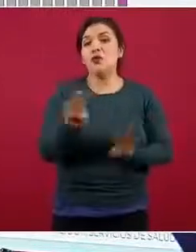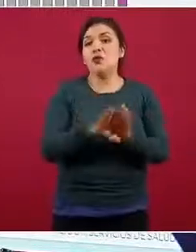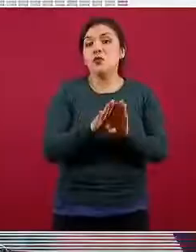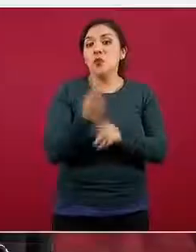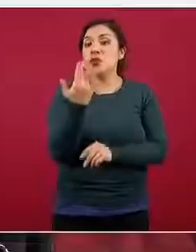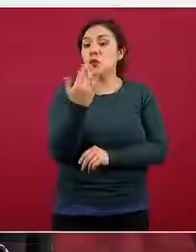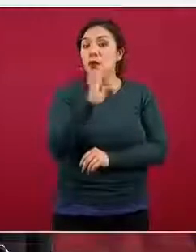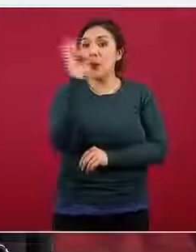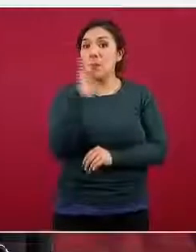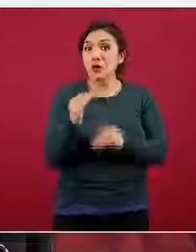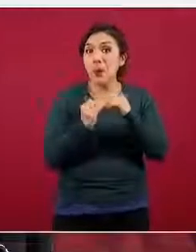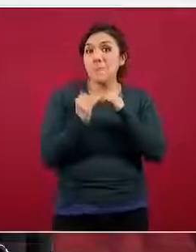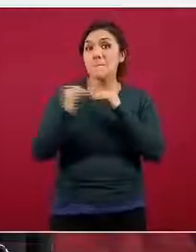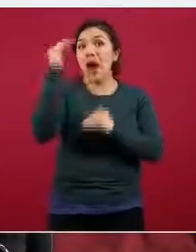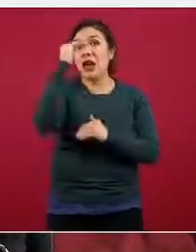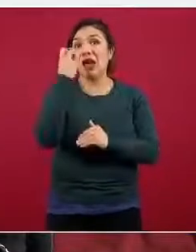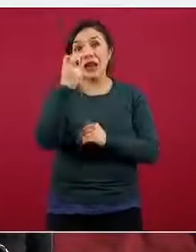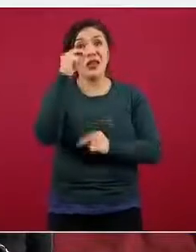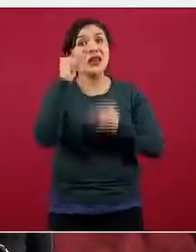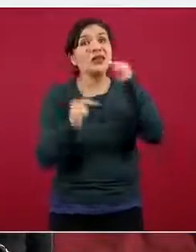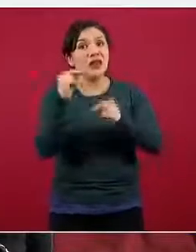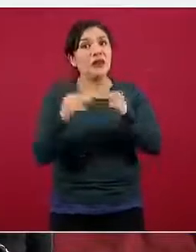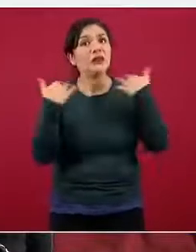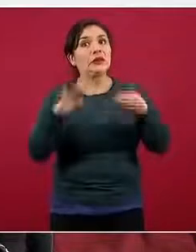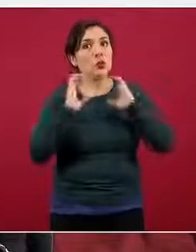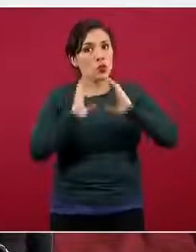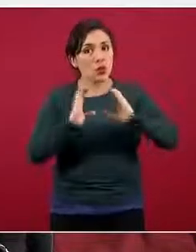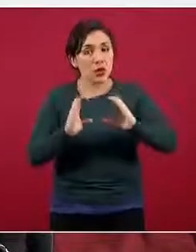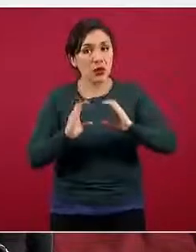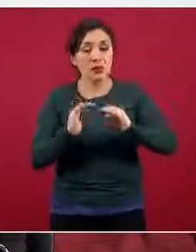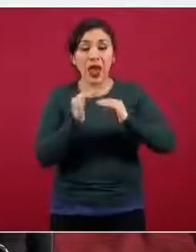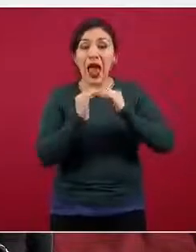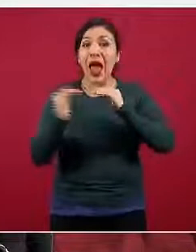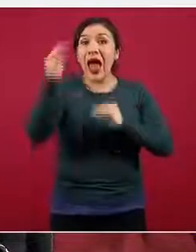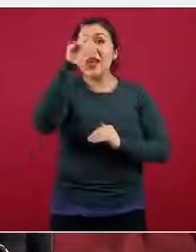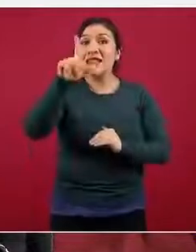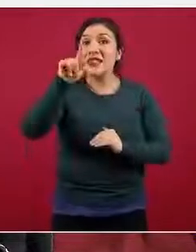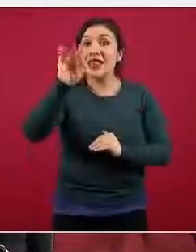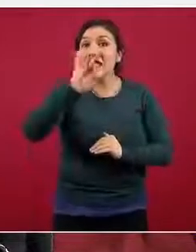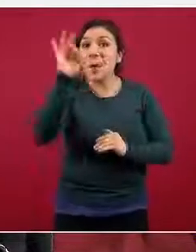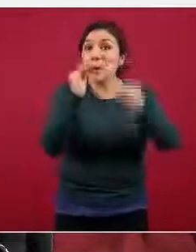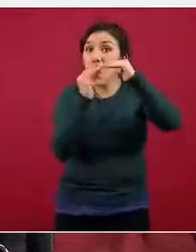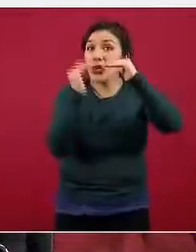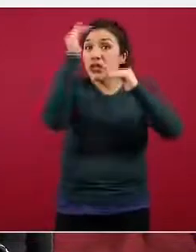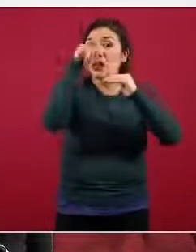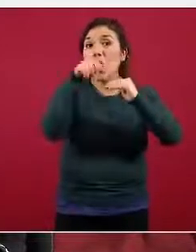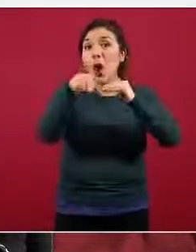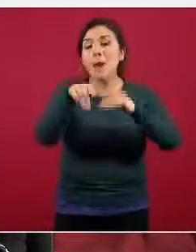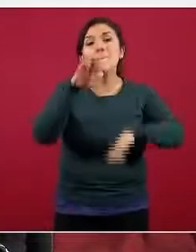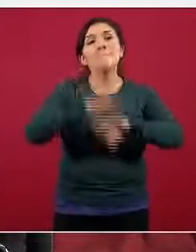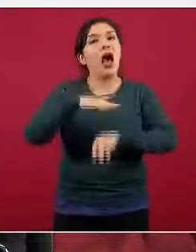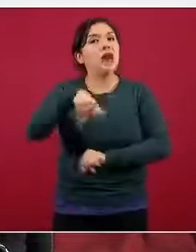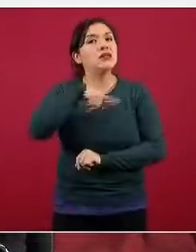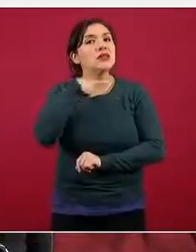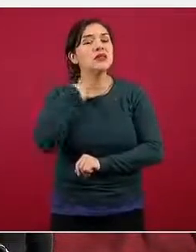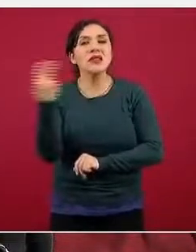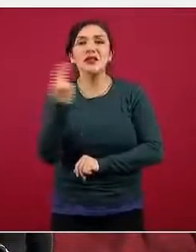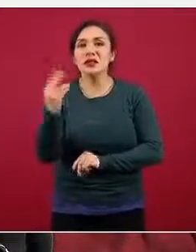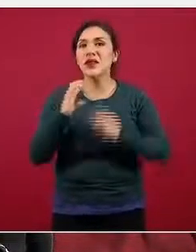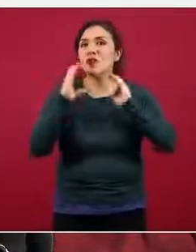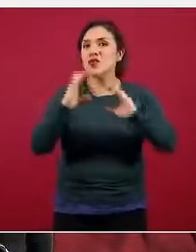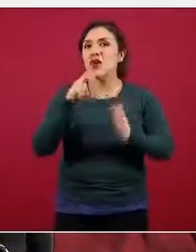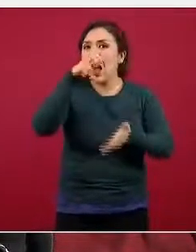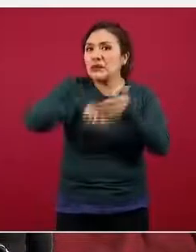del 50% es un primer nivel de alerta, y por arriba del 70% pues un nivel mayor que requiere